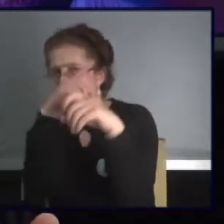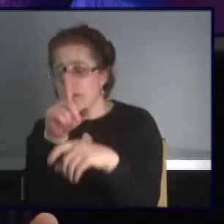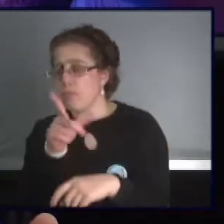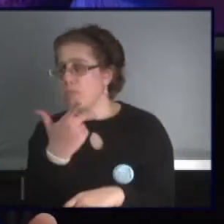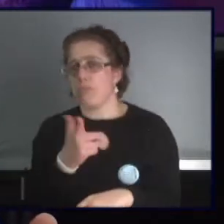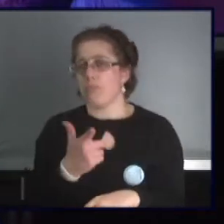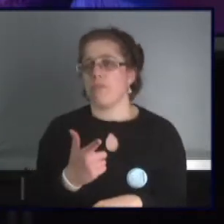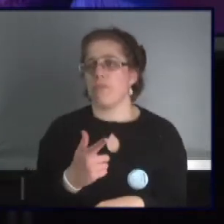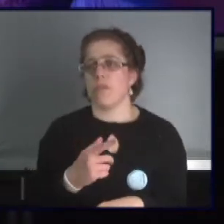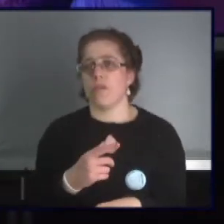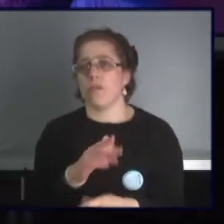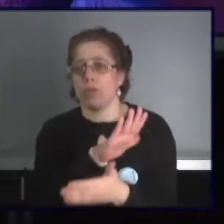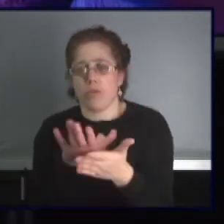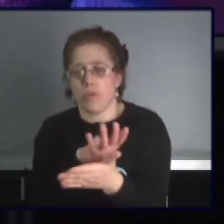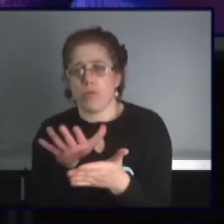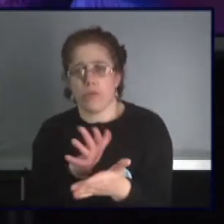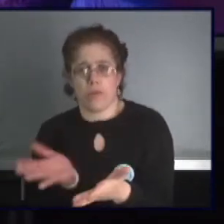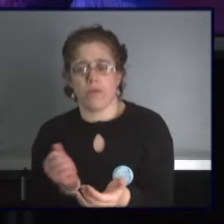tampoco no